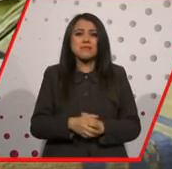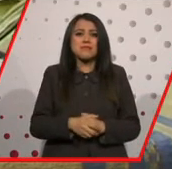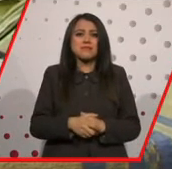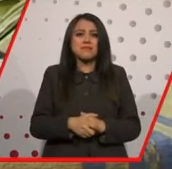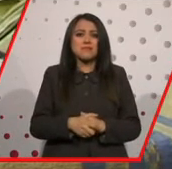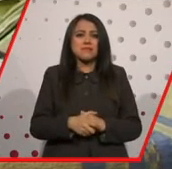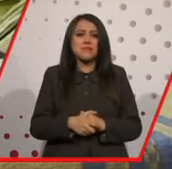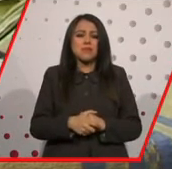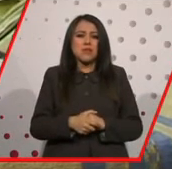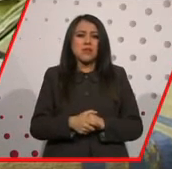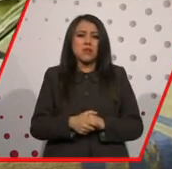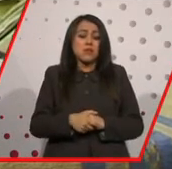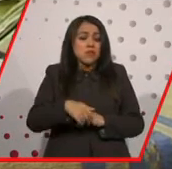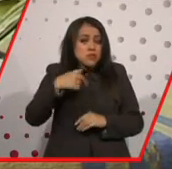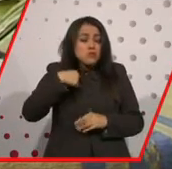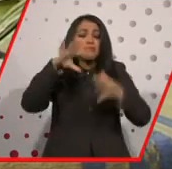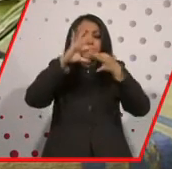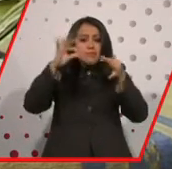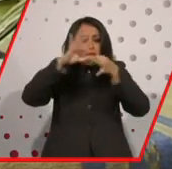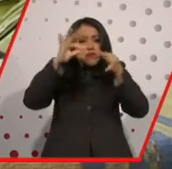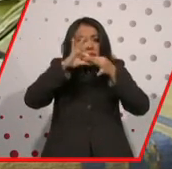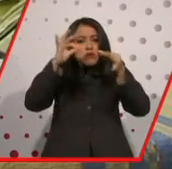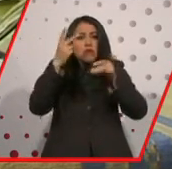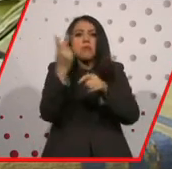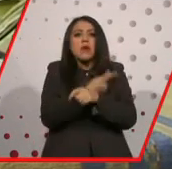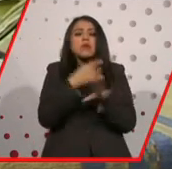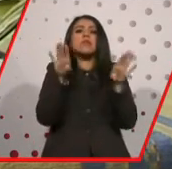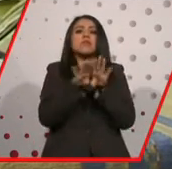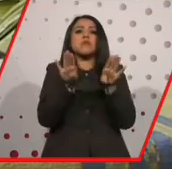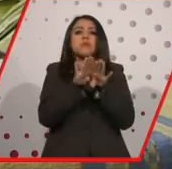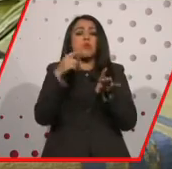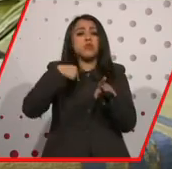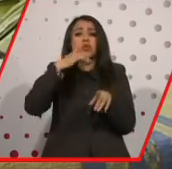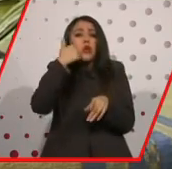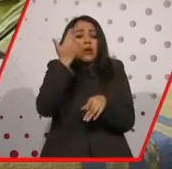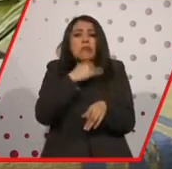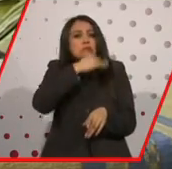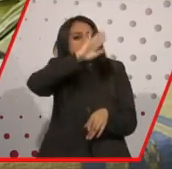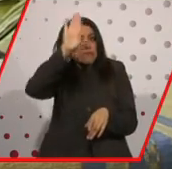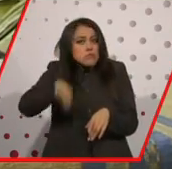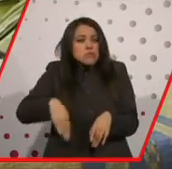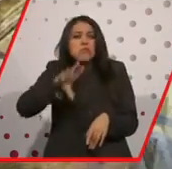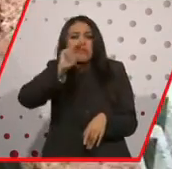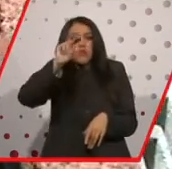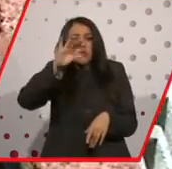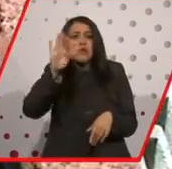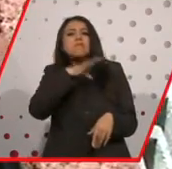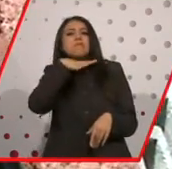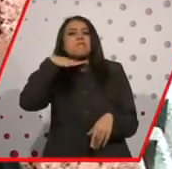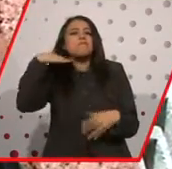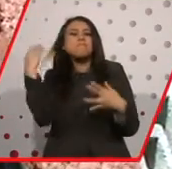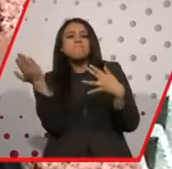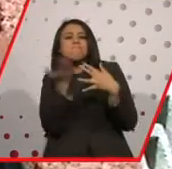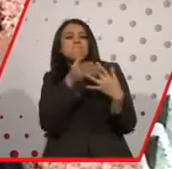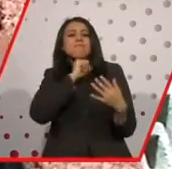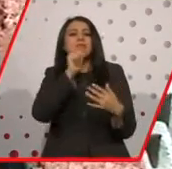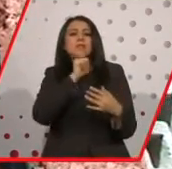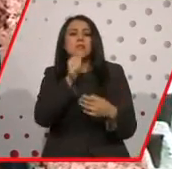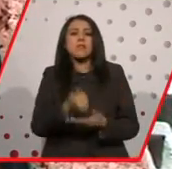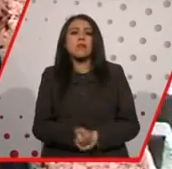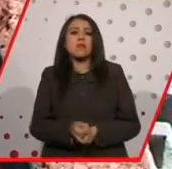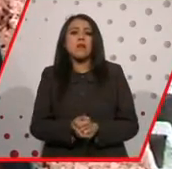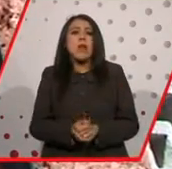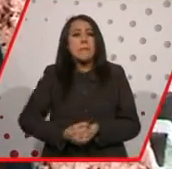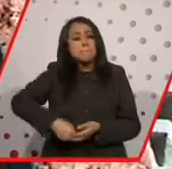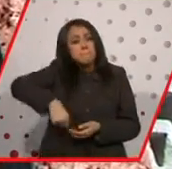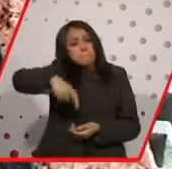fueron así y nunca ha sido mi intención dañar a otras personas. Fue su primer accidente en